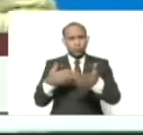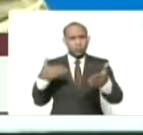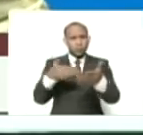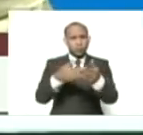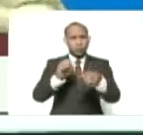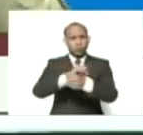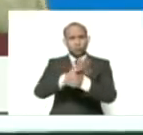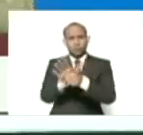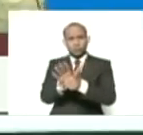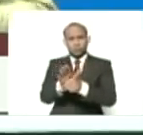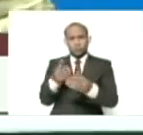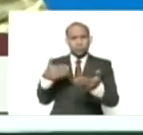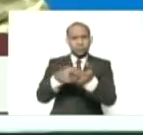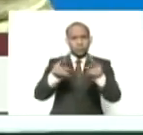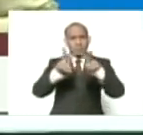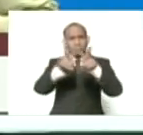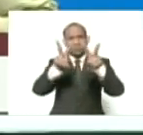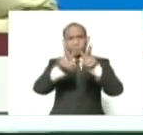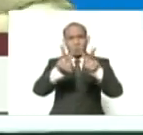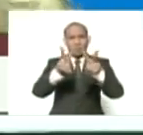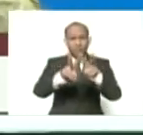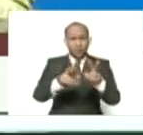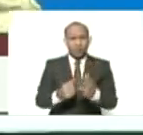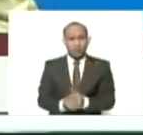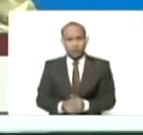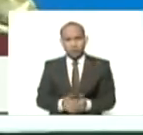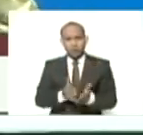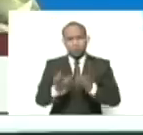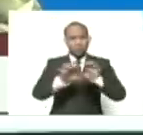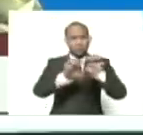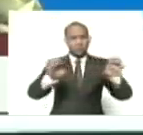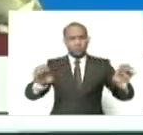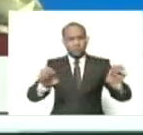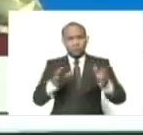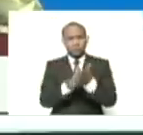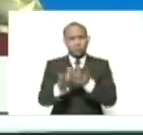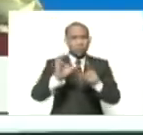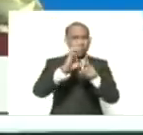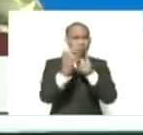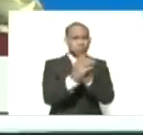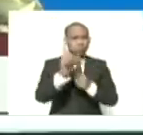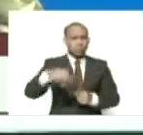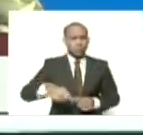construcción de vivienda, la educación pública gratuita y calidad, la cultura,